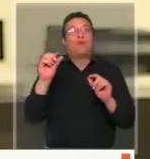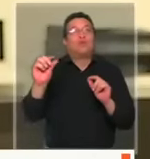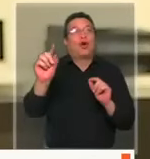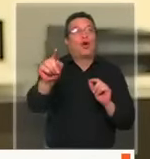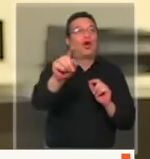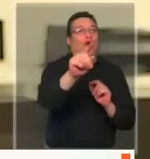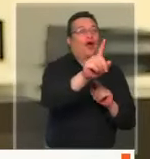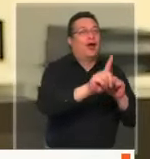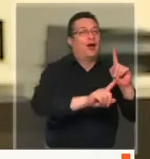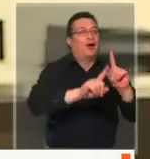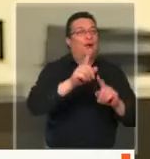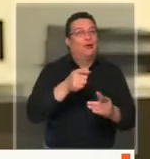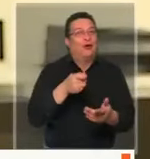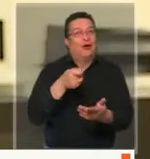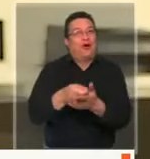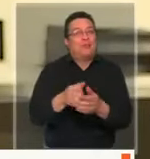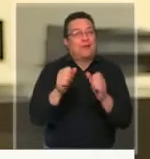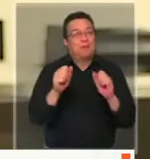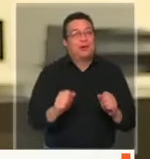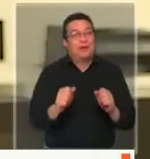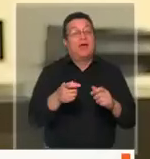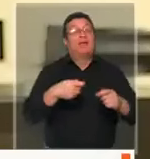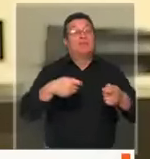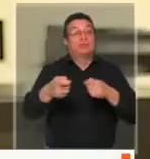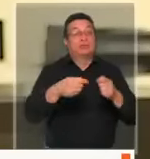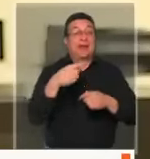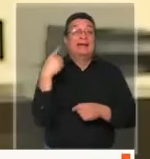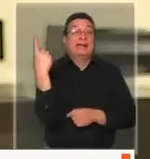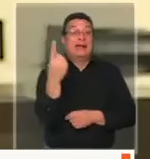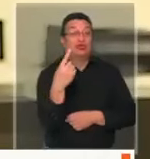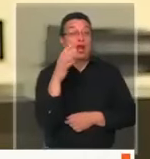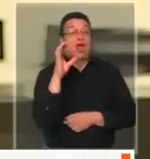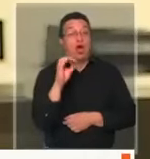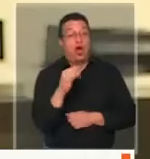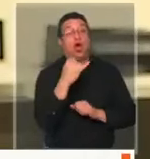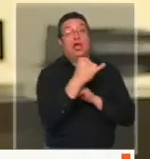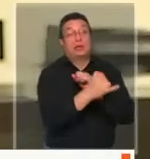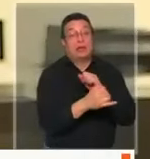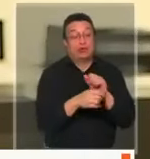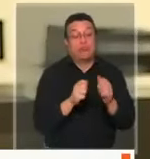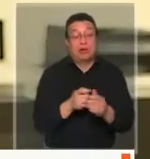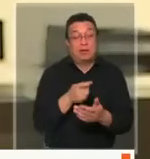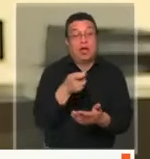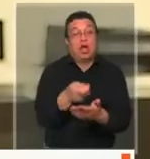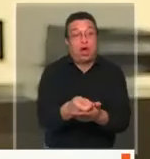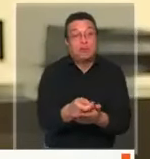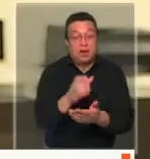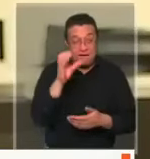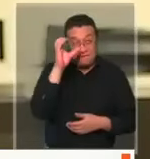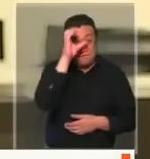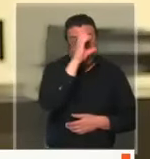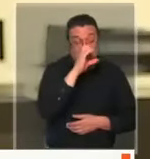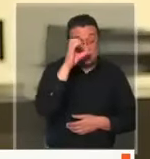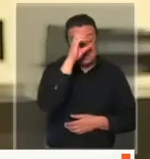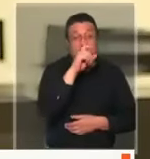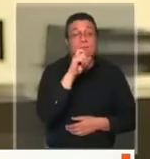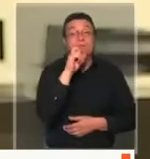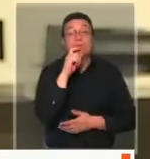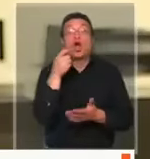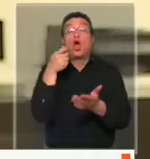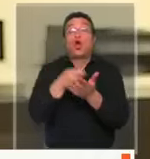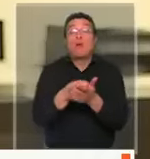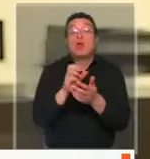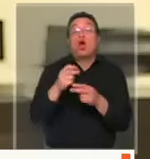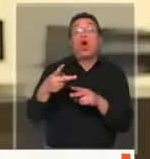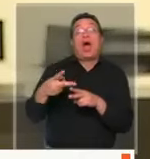un mercado que puede estar a nivel nacional, pero también internacional. La búsqueda del eventual comprador o